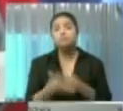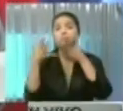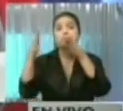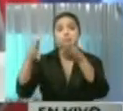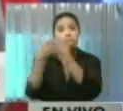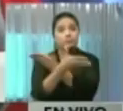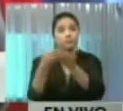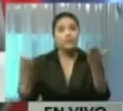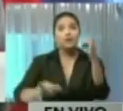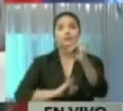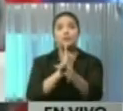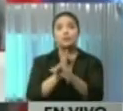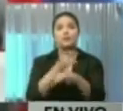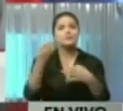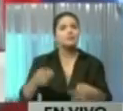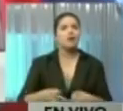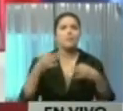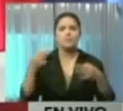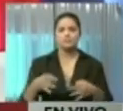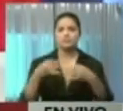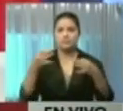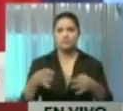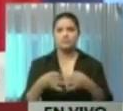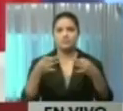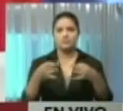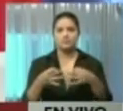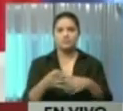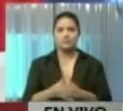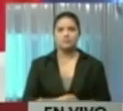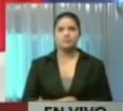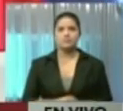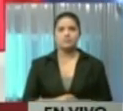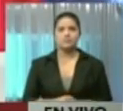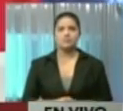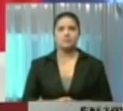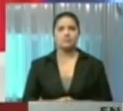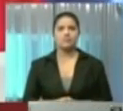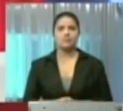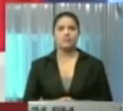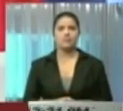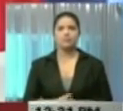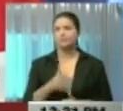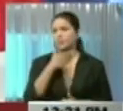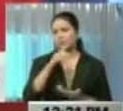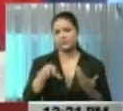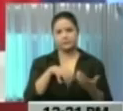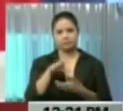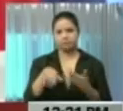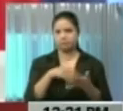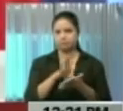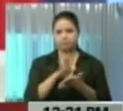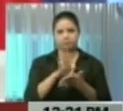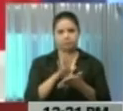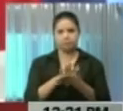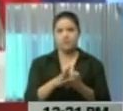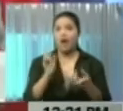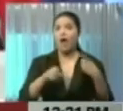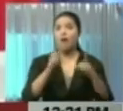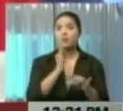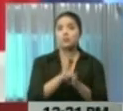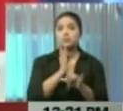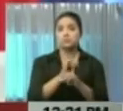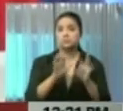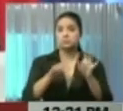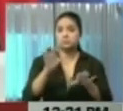recomendación internacional siempre es estar en horas enteras. De manera que no hay mayor complicación, incluso en algunos aparatos